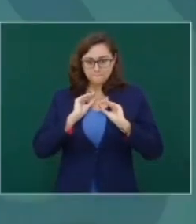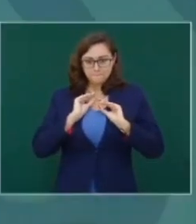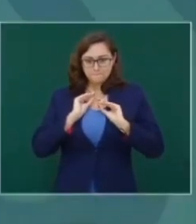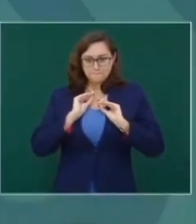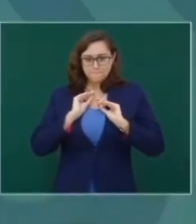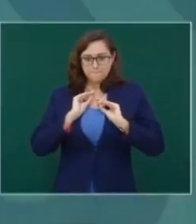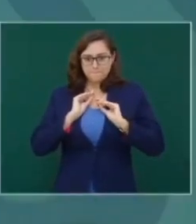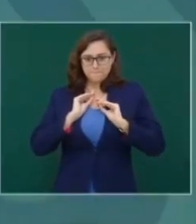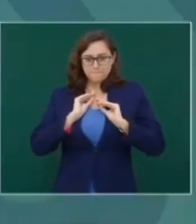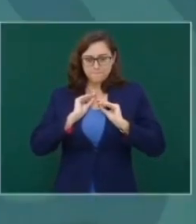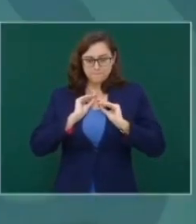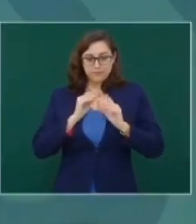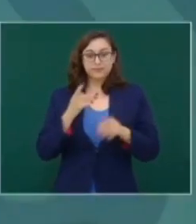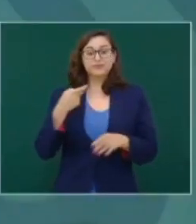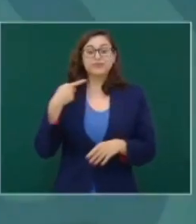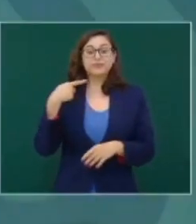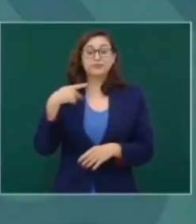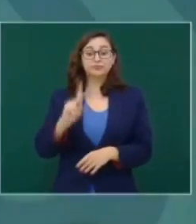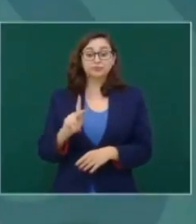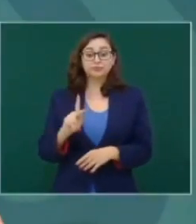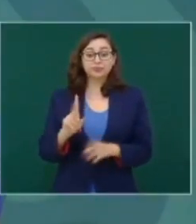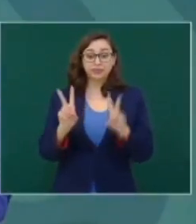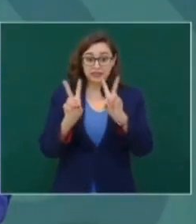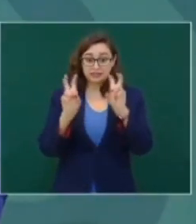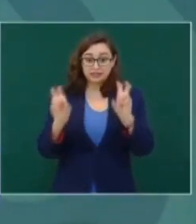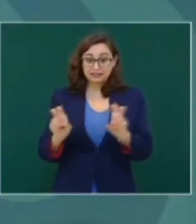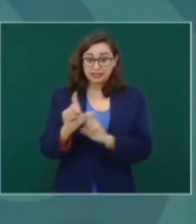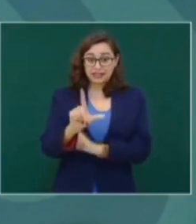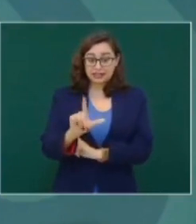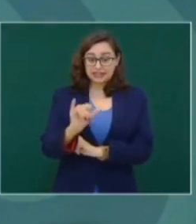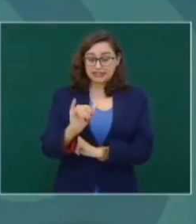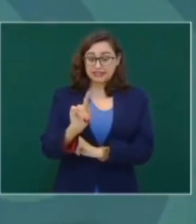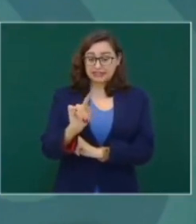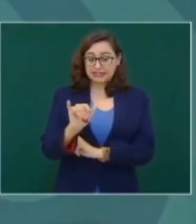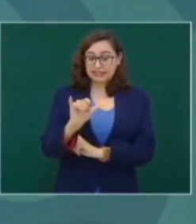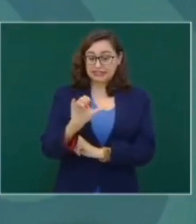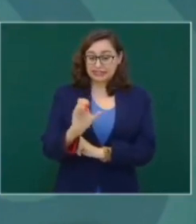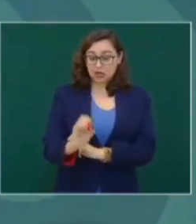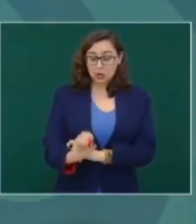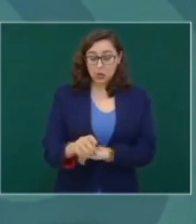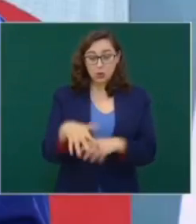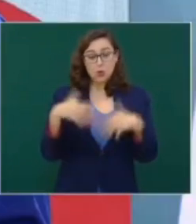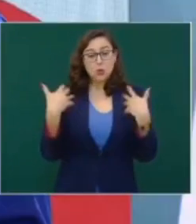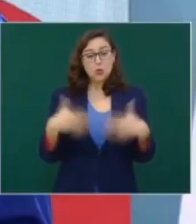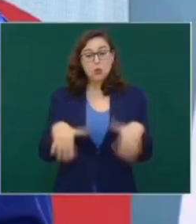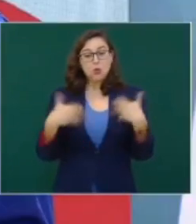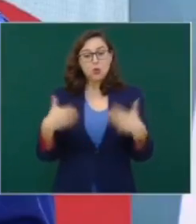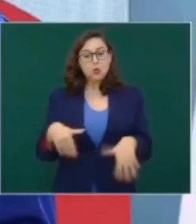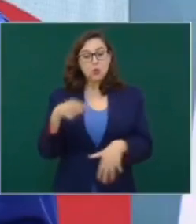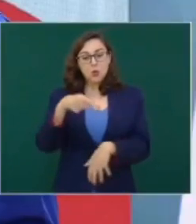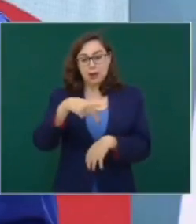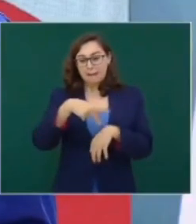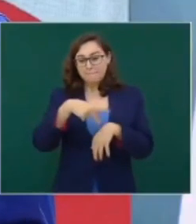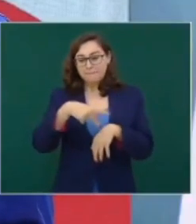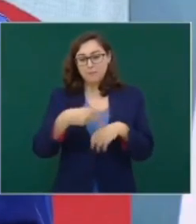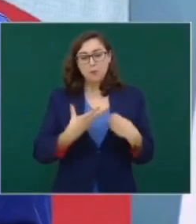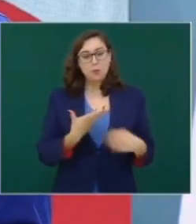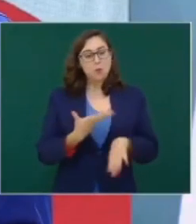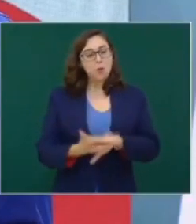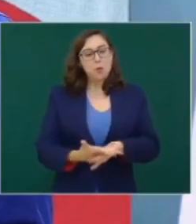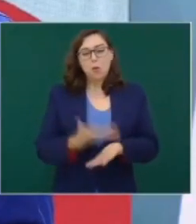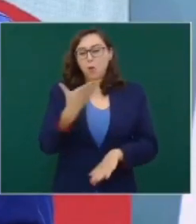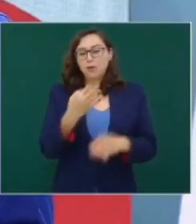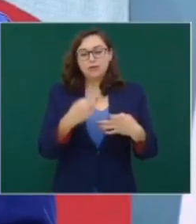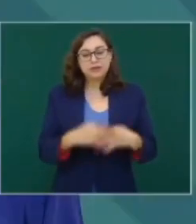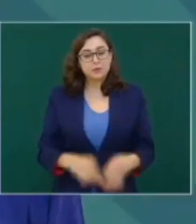Pero se trata de un mineral estratégico. Sin ese mineral,